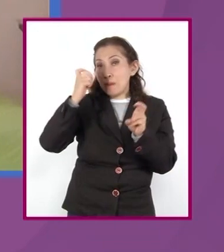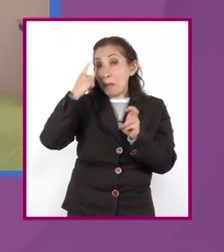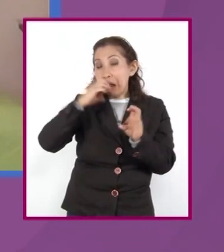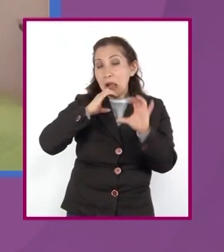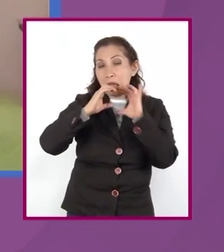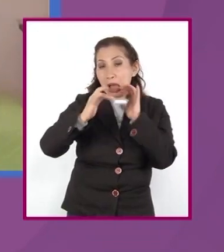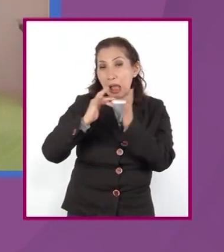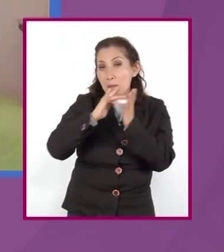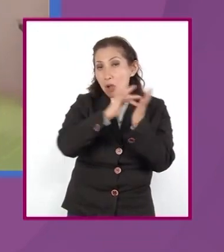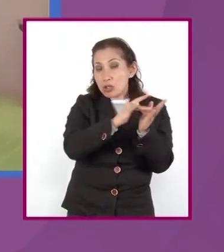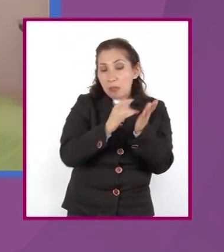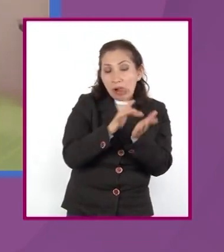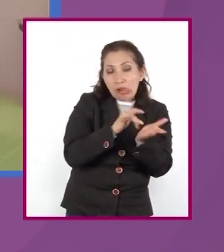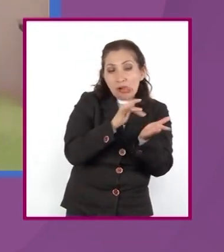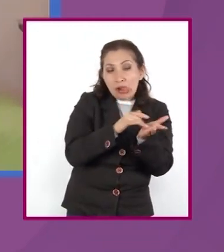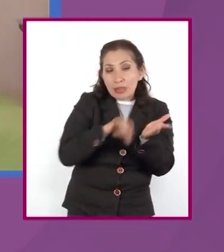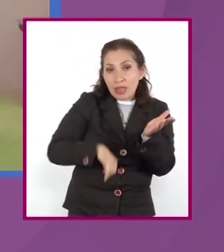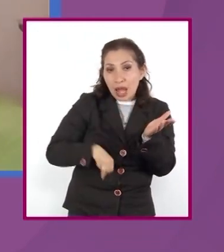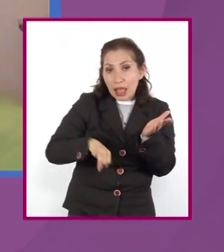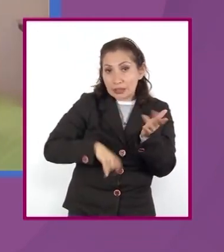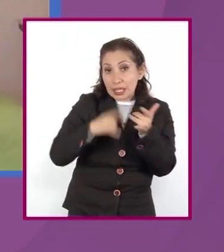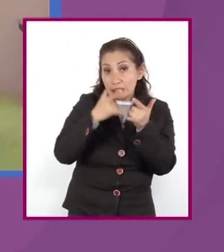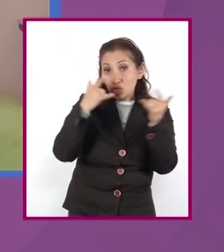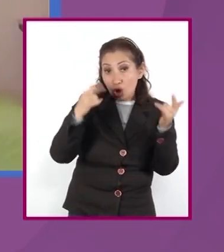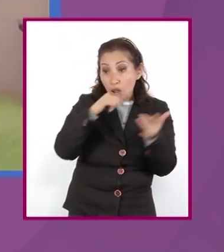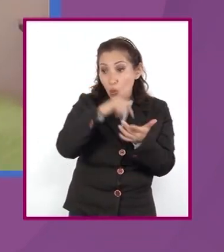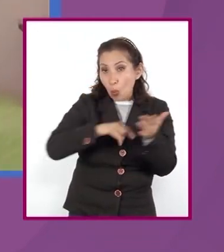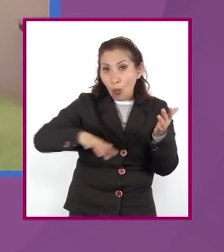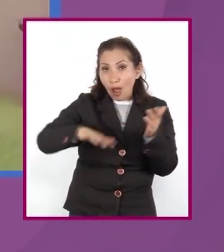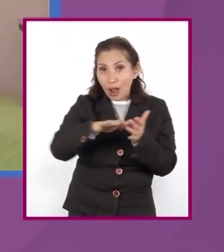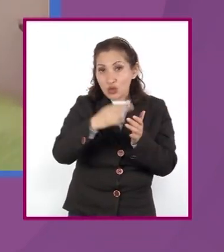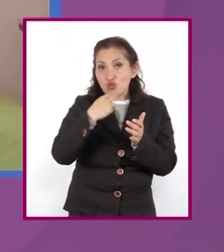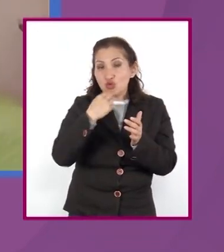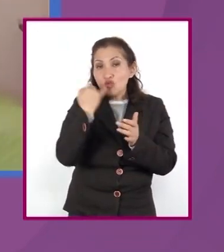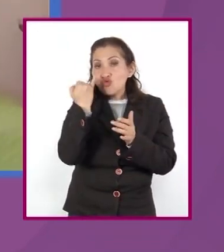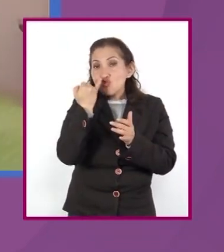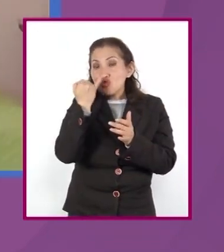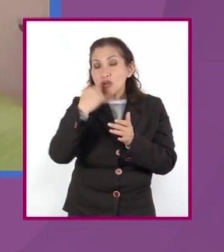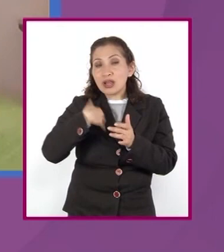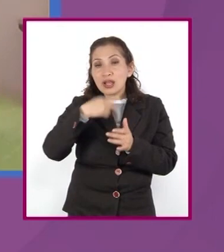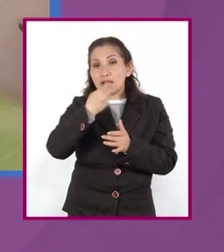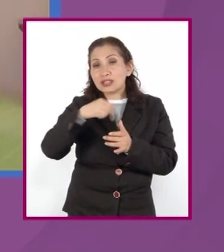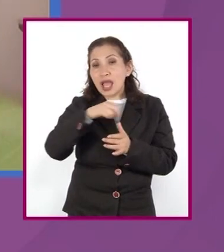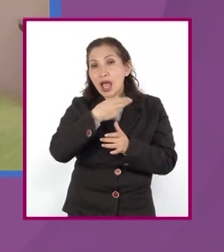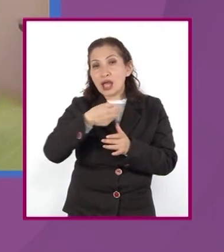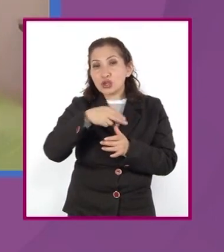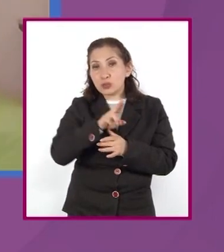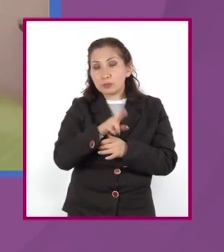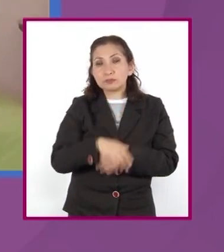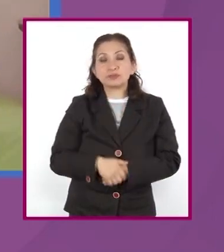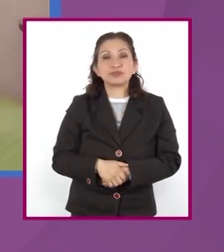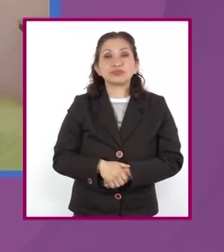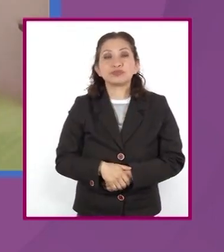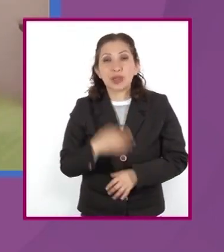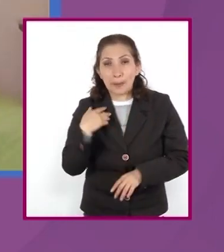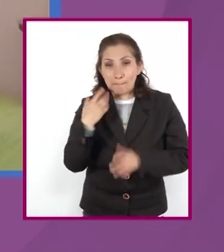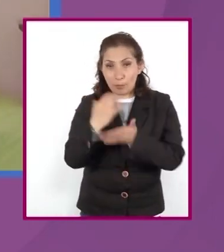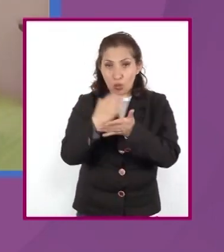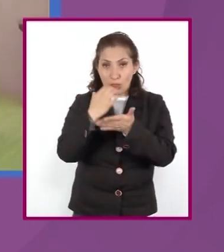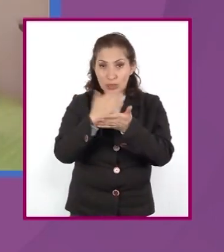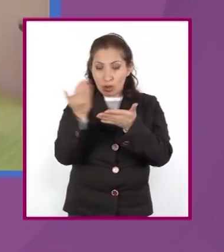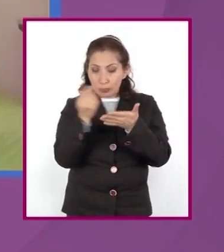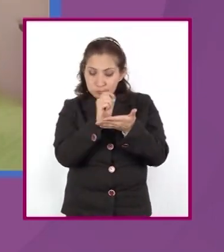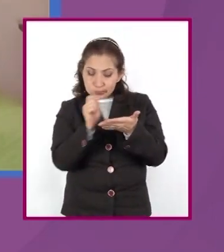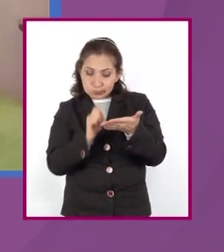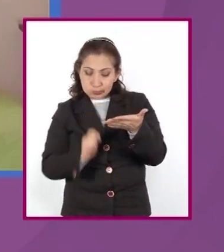sirviera de apoyo para fomentar el interés de la historia local mediante el uso de la lengua Ñañú. Se diseñó un cuadernillo con